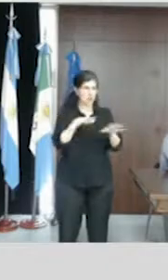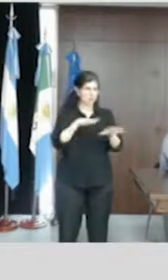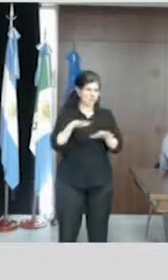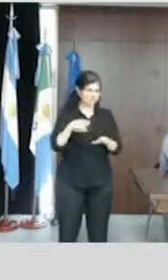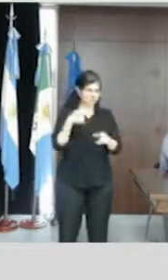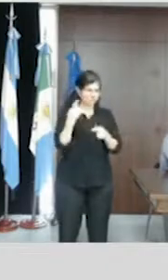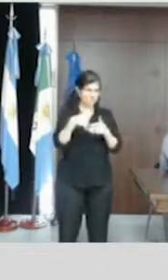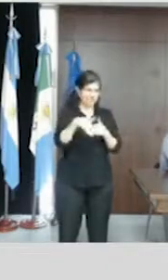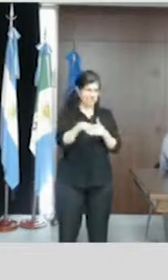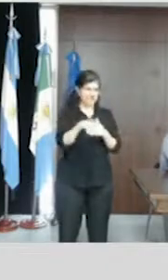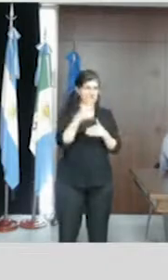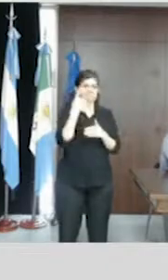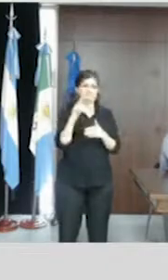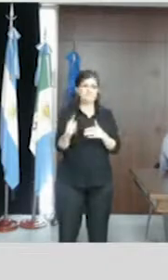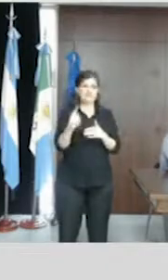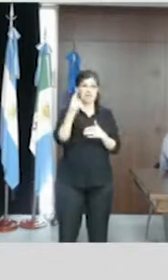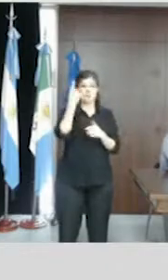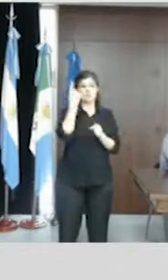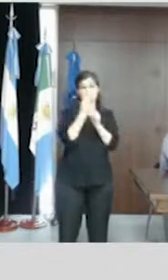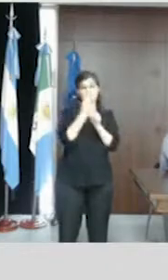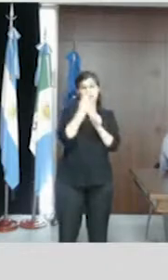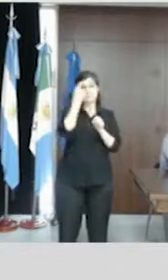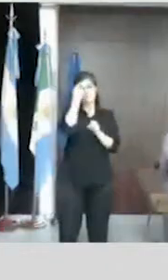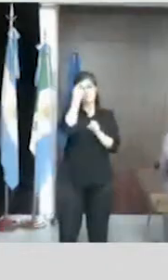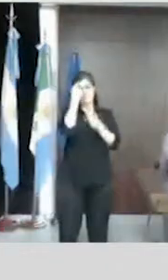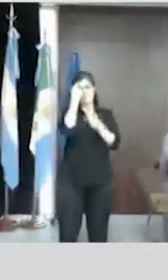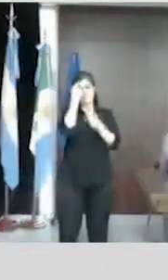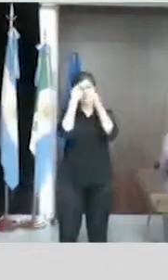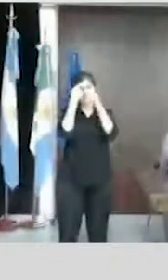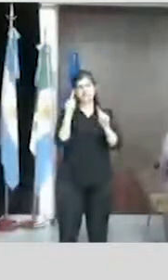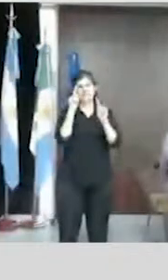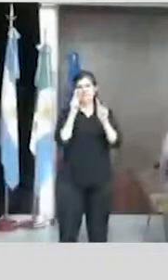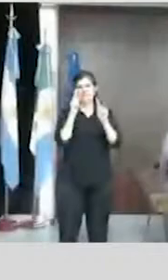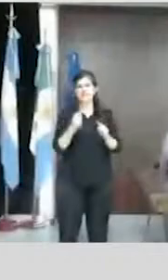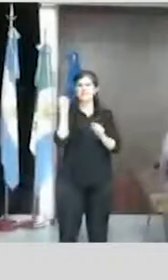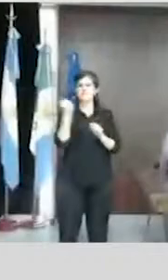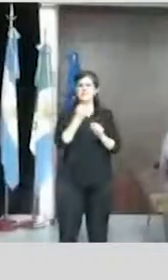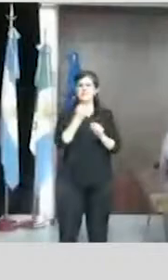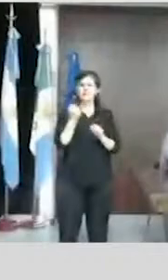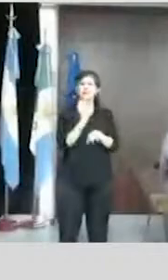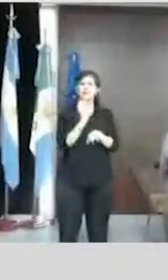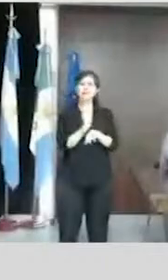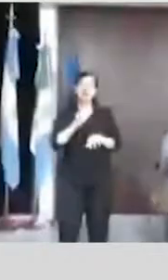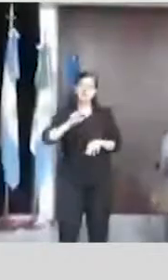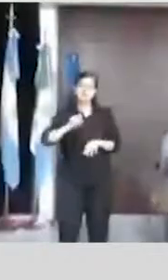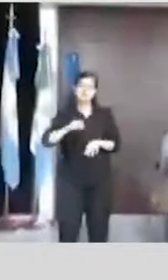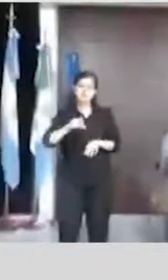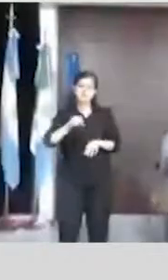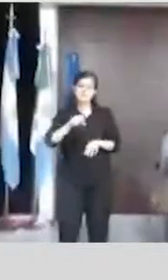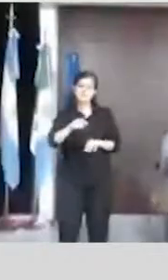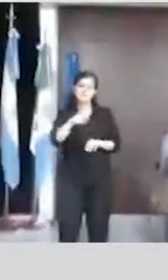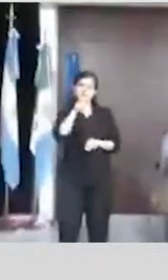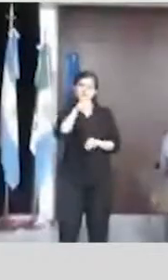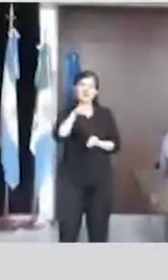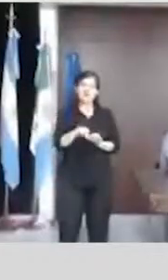el pensar diferente. Y es un poquito esta semilla que hoy quiero compartir con ustedes, porque desde que empecé a atreverme